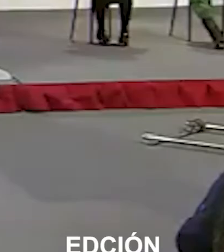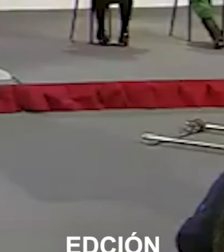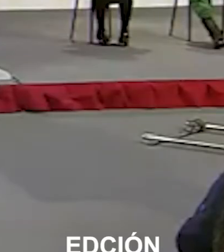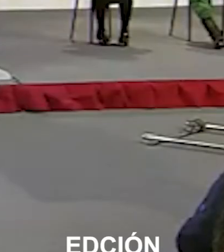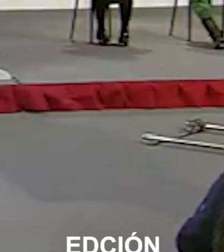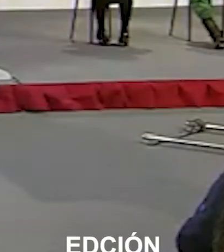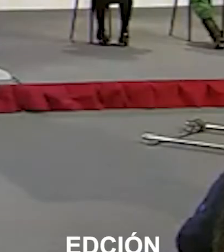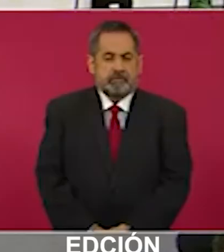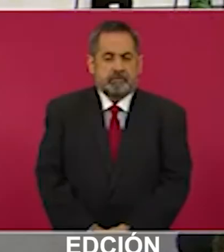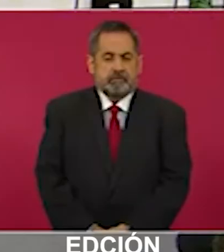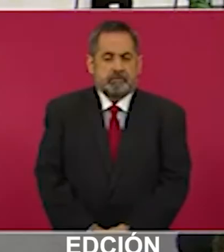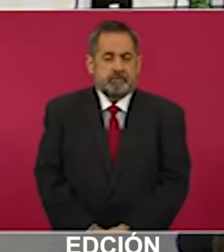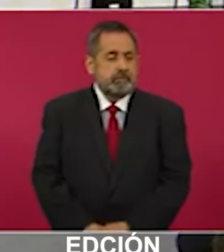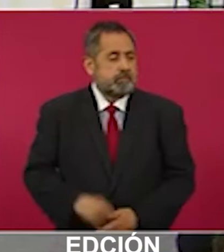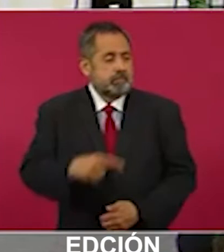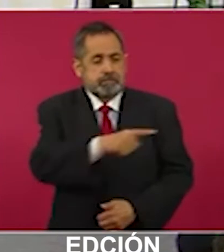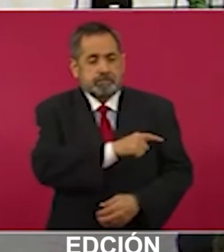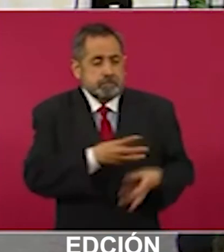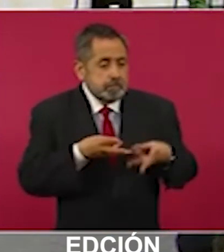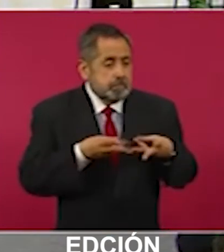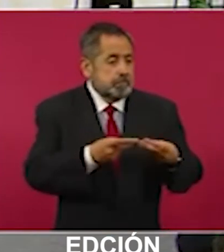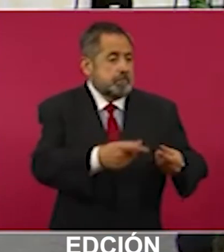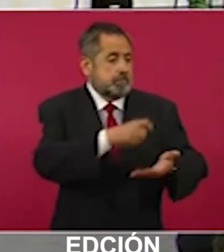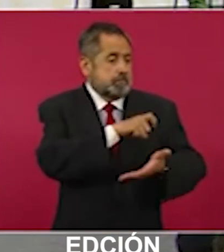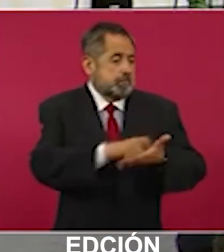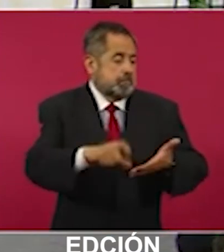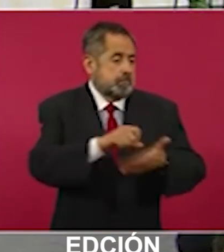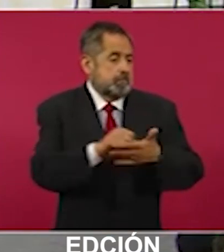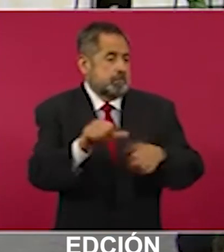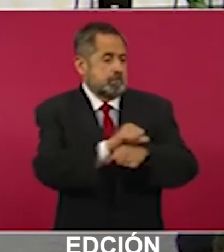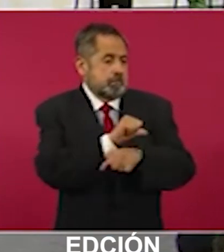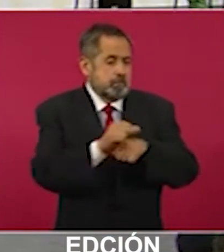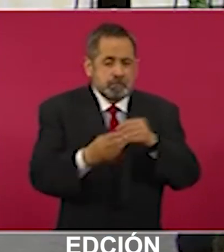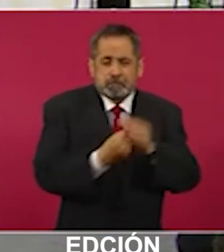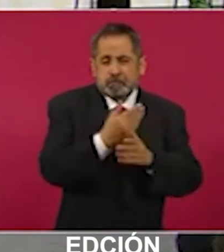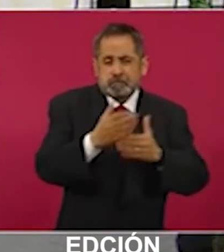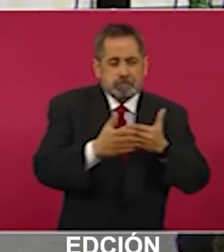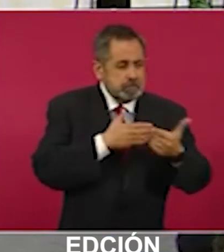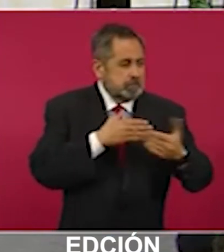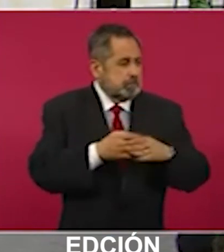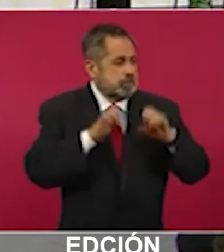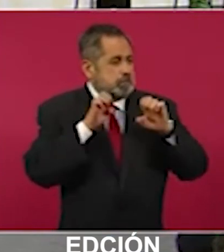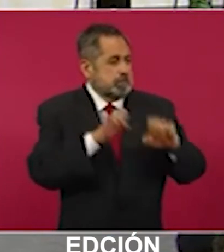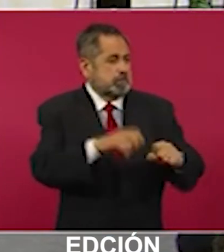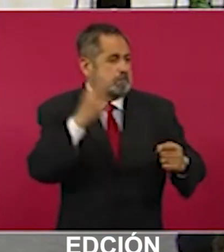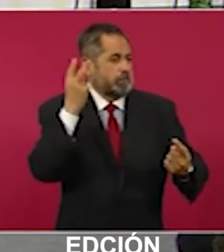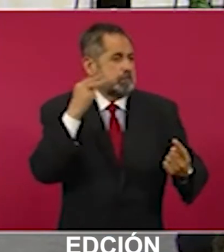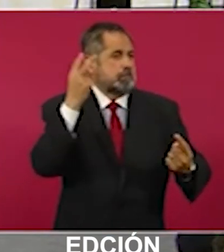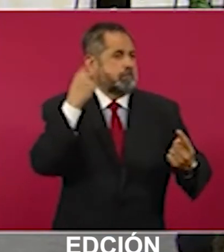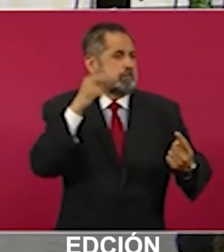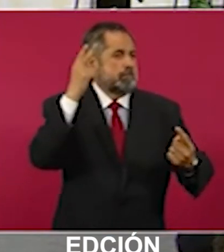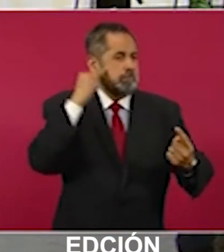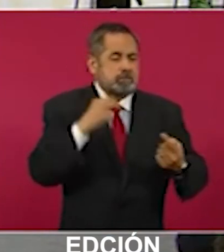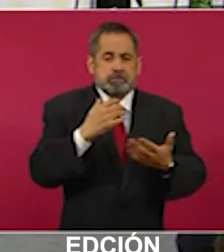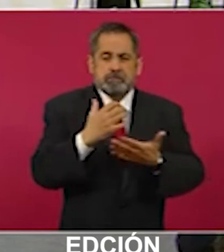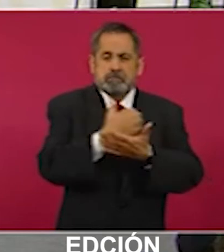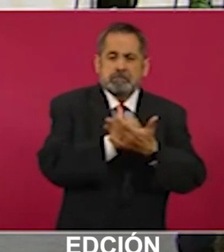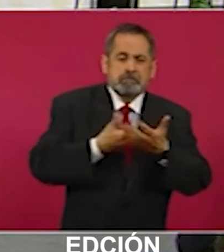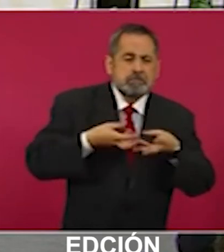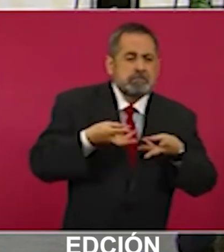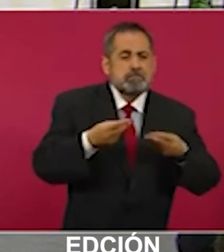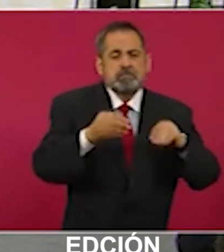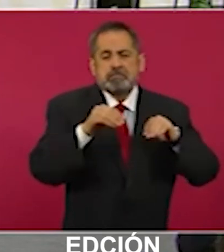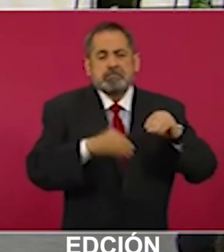cuidar lo de los viajes, los viáticos, los sueldos,